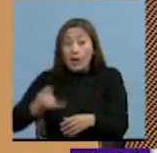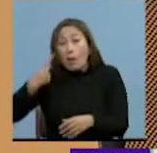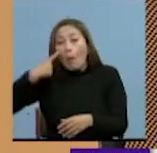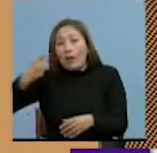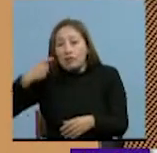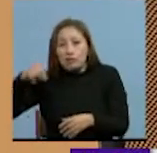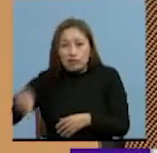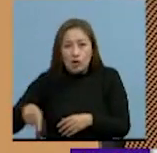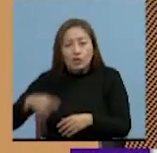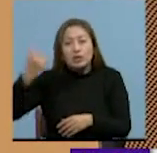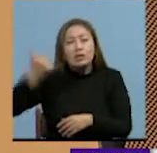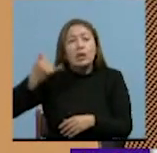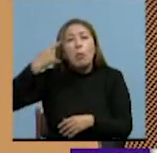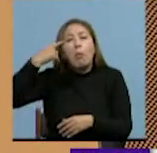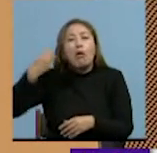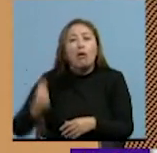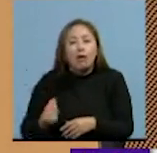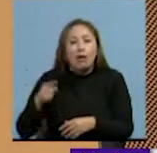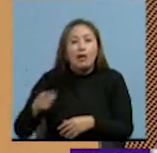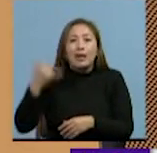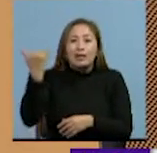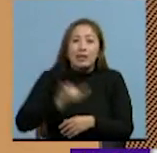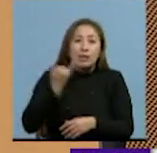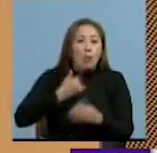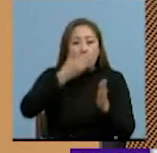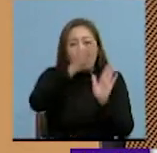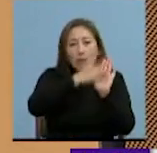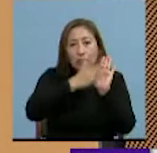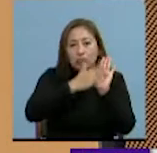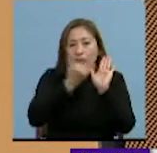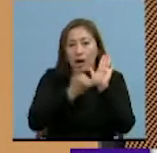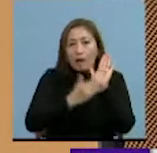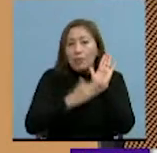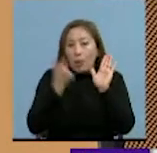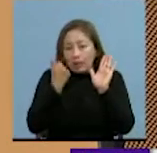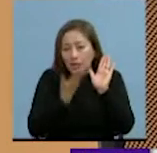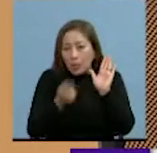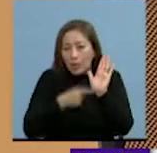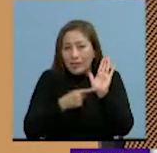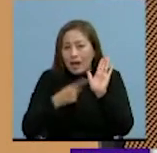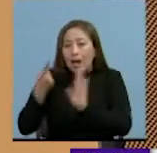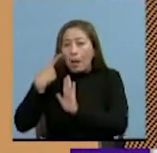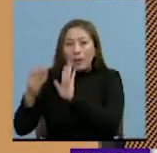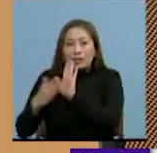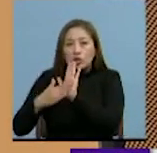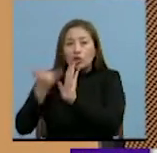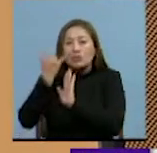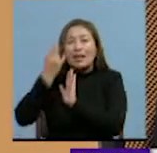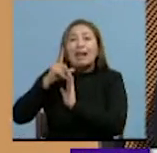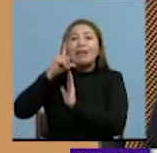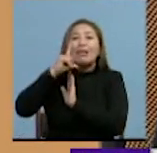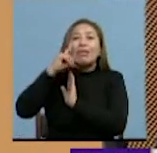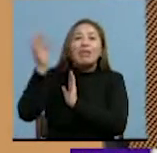pensión. Está cobrando una pensión, Jorge, nosotros tenemos todos los papeles que nos dan cuenta. Esa pensión fue dada de alta